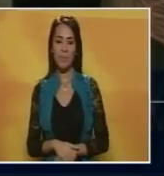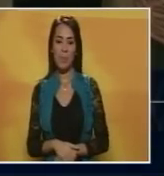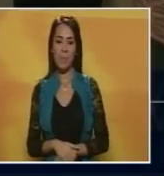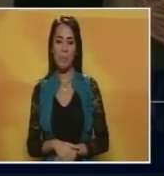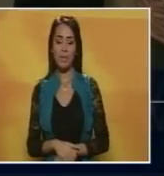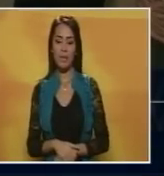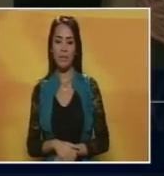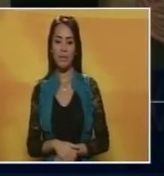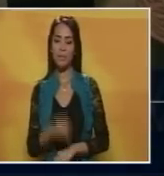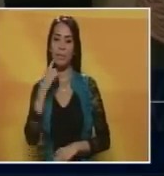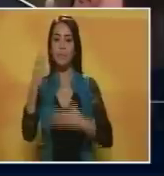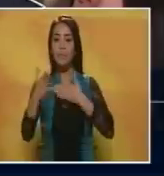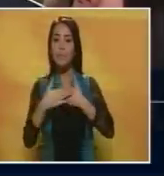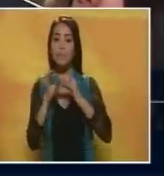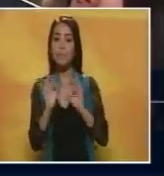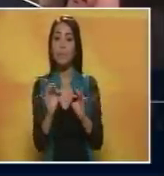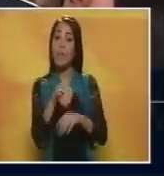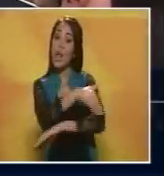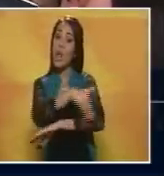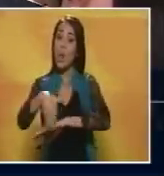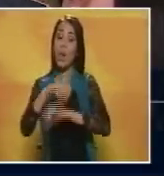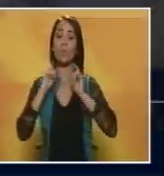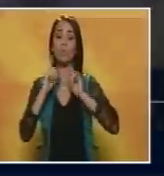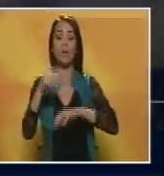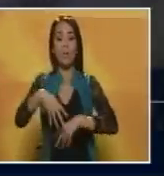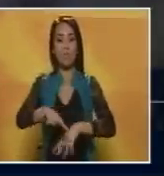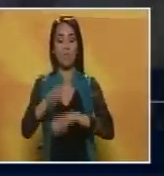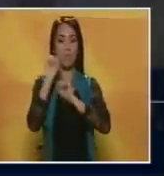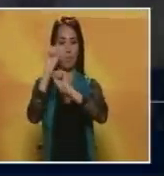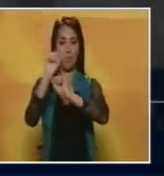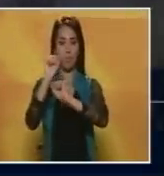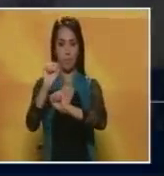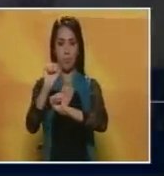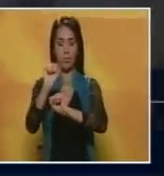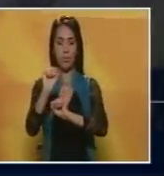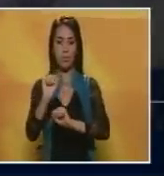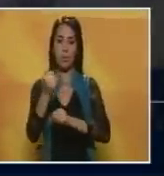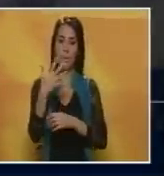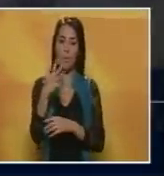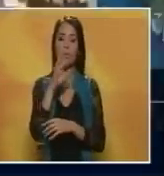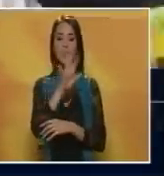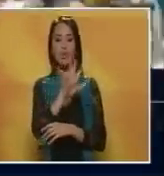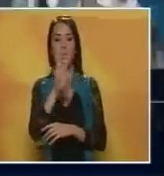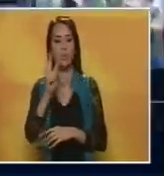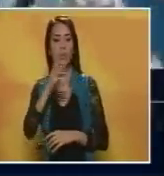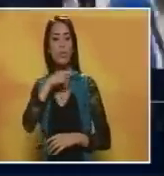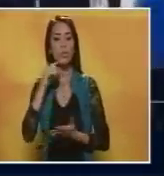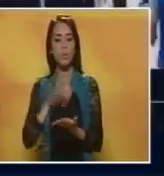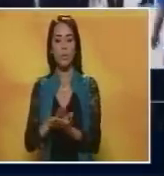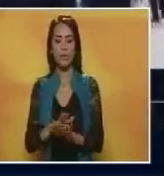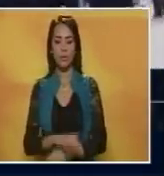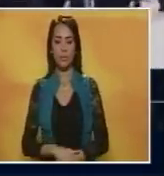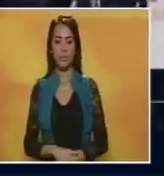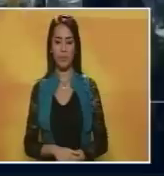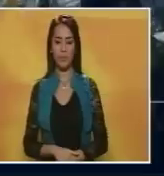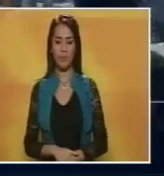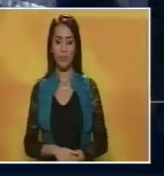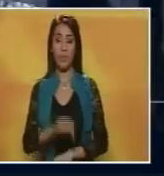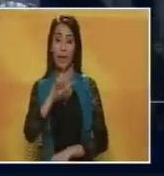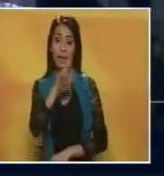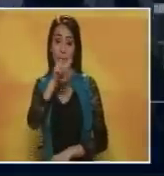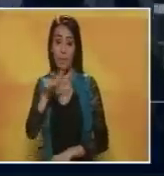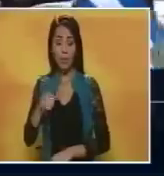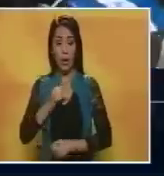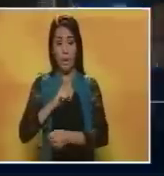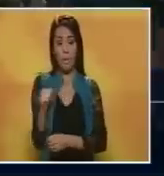los bloqueos de carreteras y las protestas que ya ha dejado del menos y coti cuatro muertes un nuevo enfrentamiento entre agentes de la